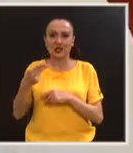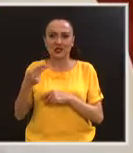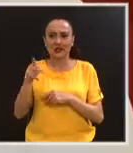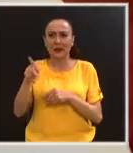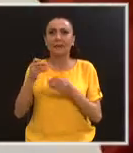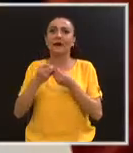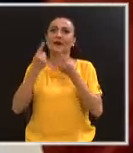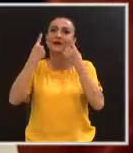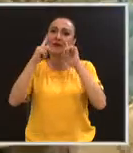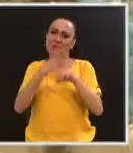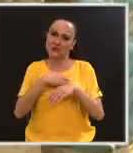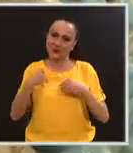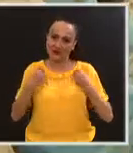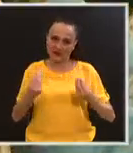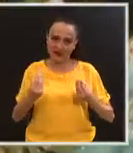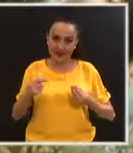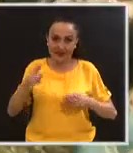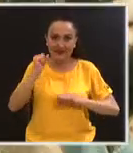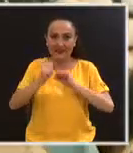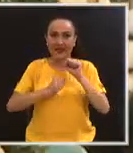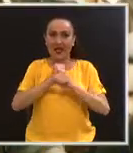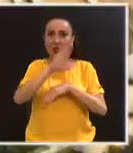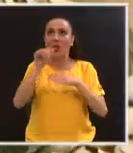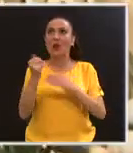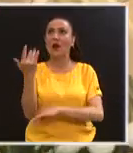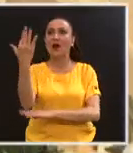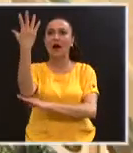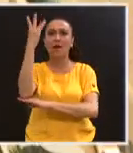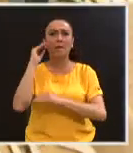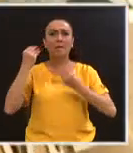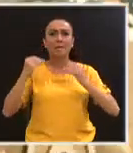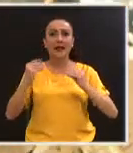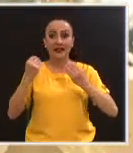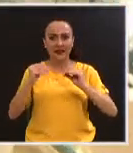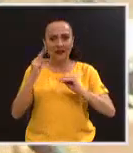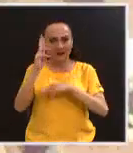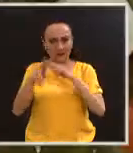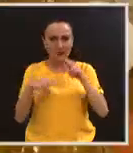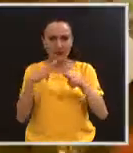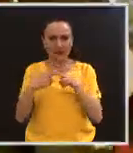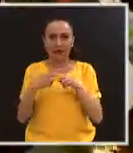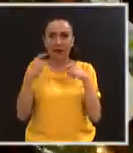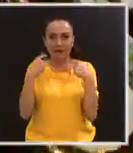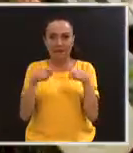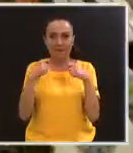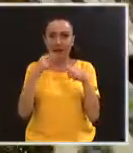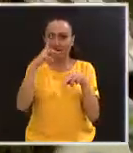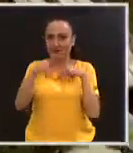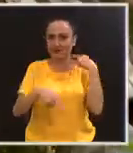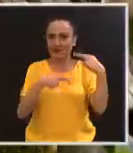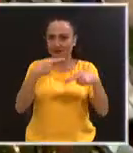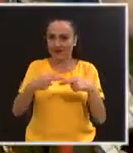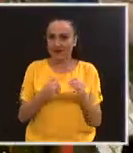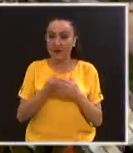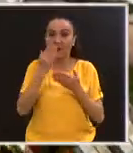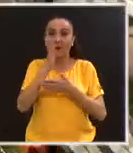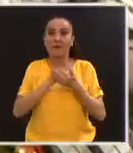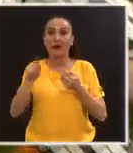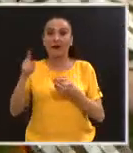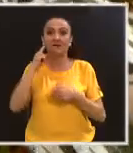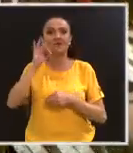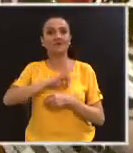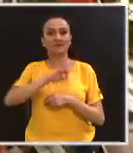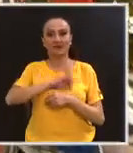esa también ha gustado mucho Durante este año todos los árboles que estarán a la venta en tiendas universal son de plástico reciclado y como parte de los